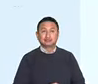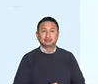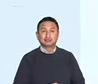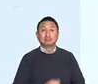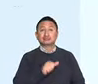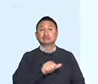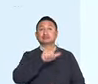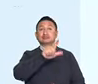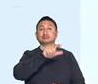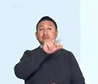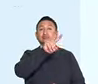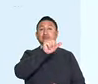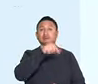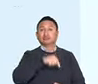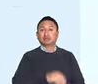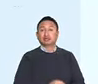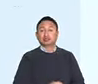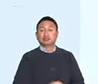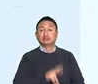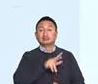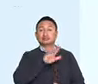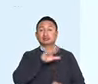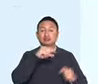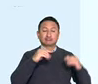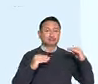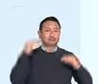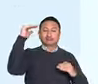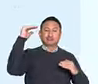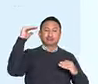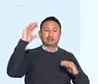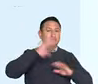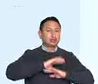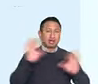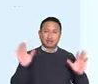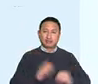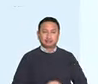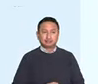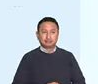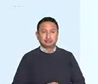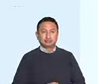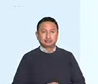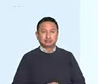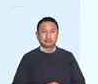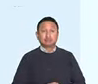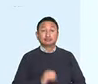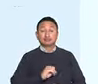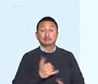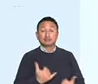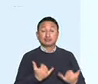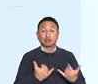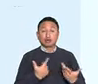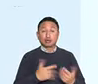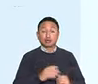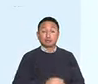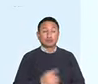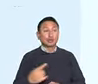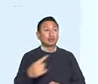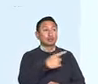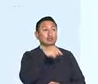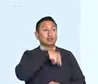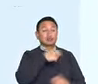el 35.80. La diferencia es marcada en este caso. Marcada. Hoy, Roberto, usted tendrá